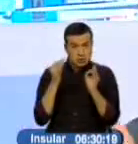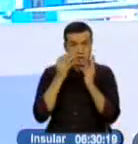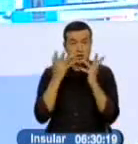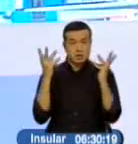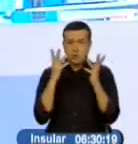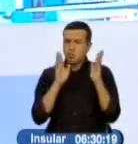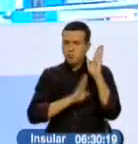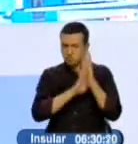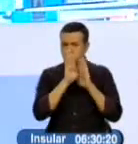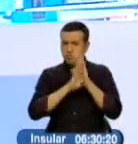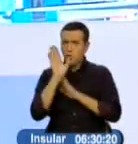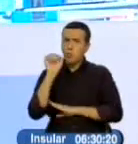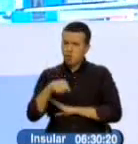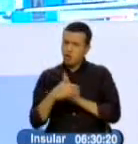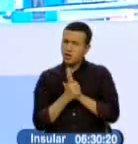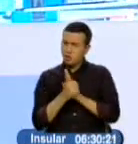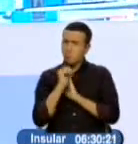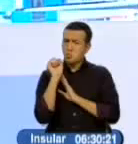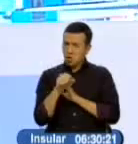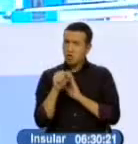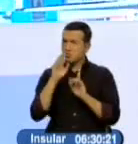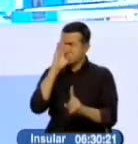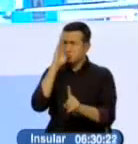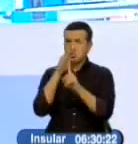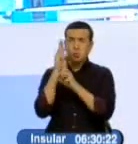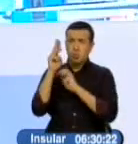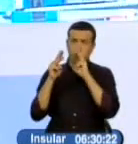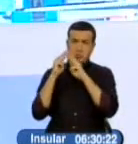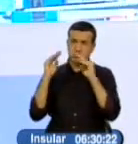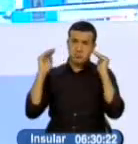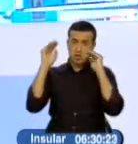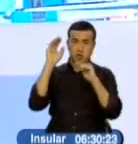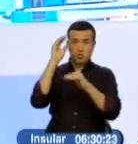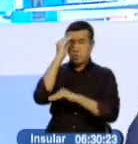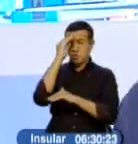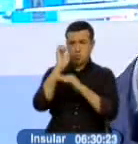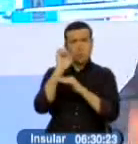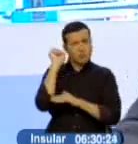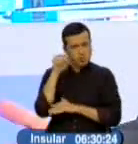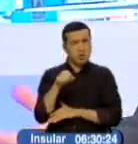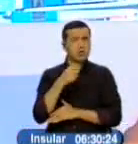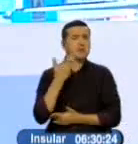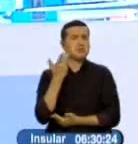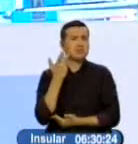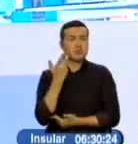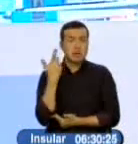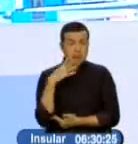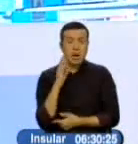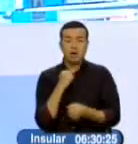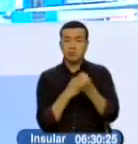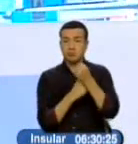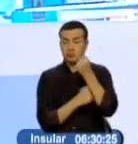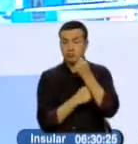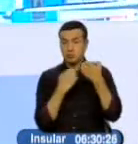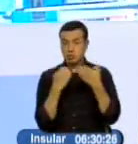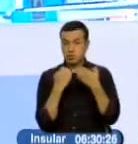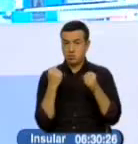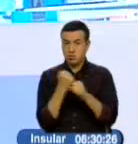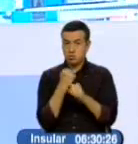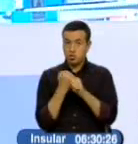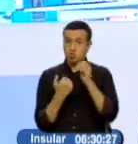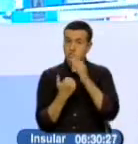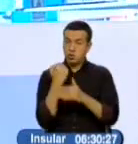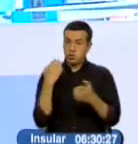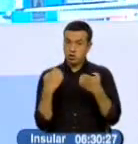todas las potencialidades y capacidades. Tenemos sentado a una base en los últimos 10 años y como en este caso, como equipo que entra al